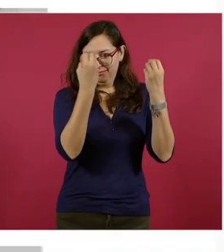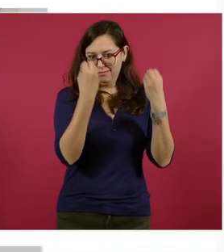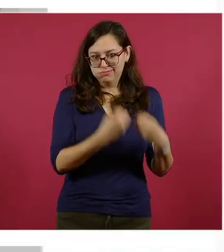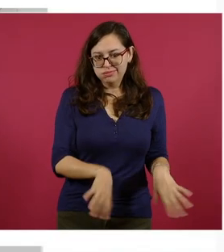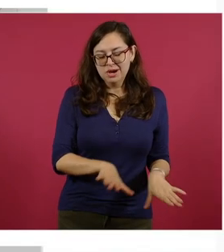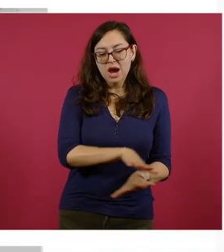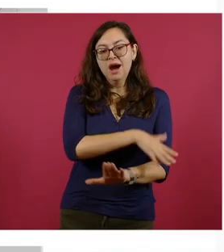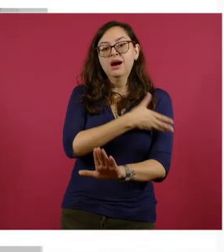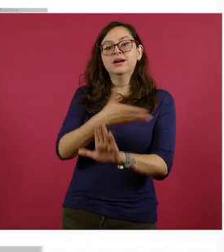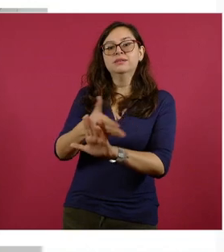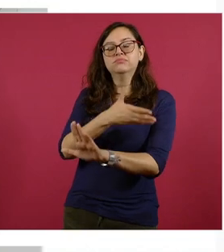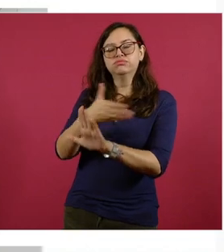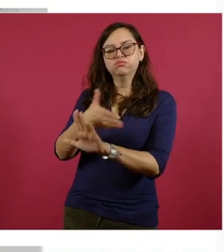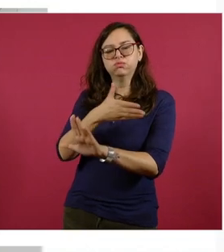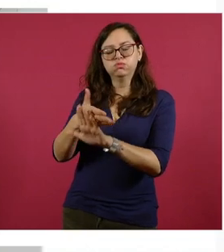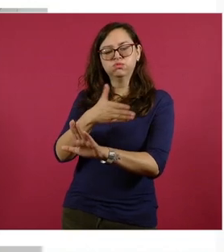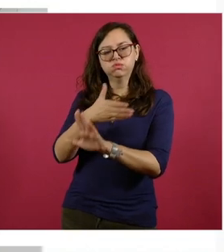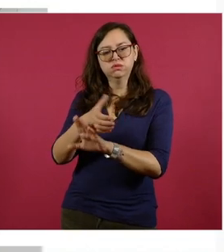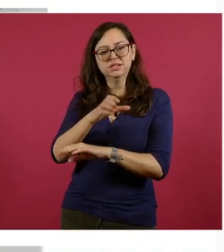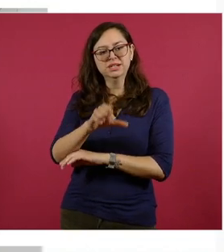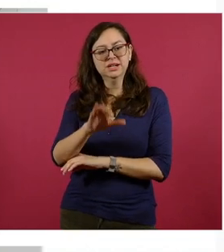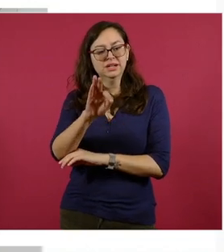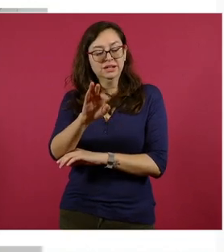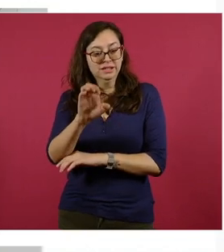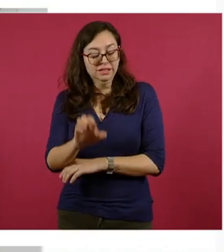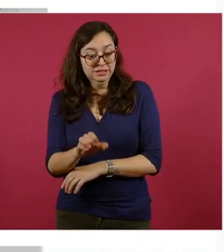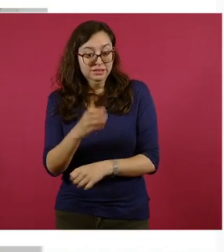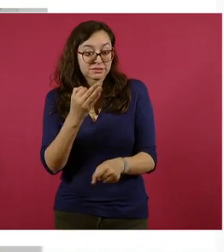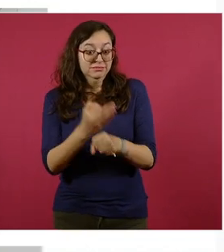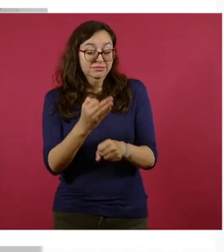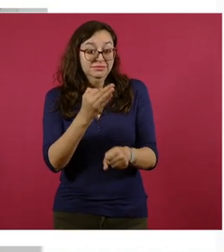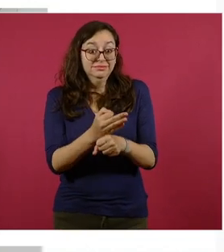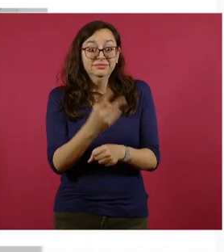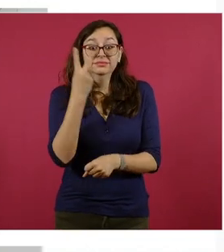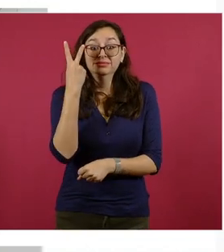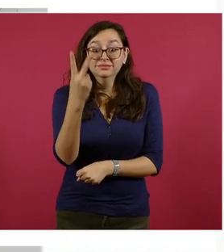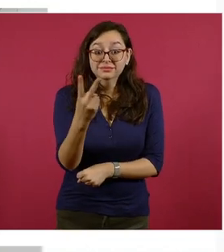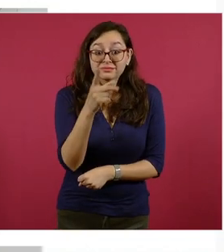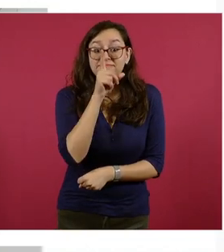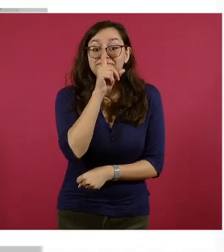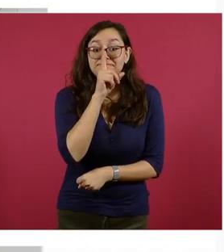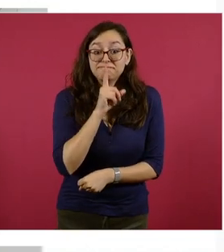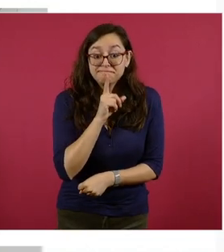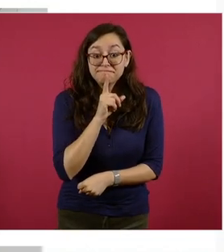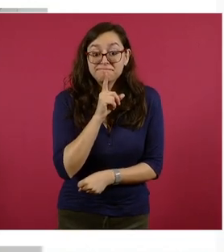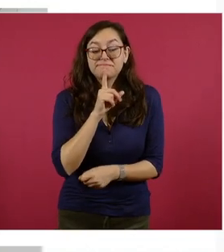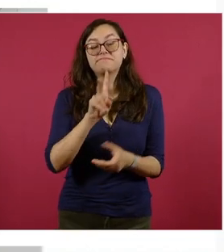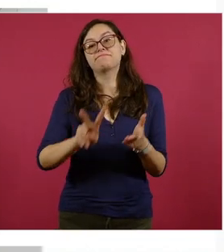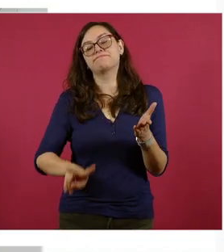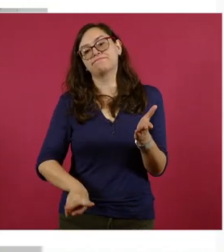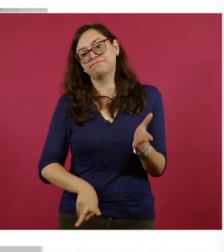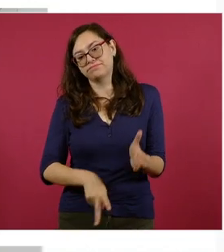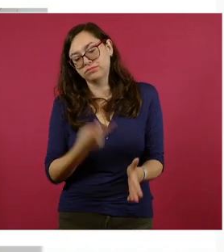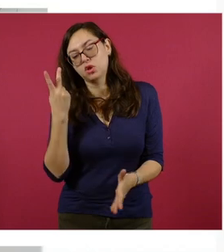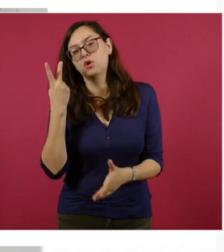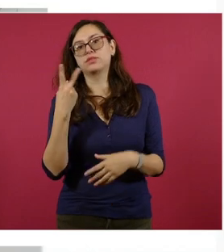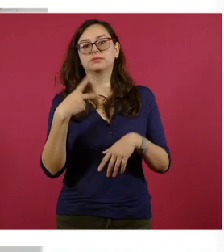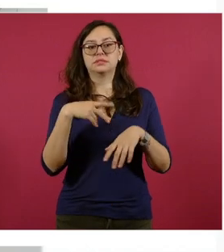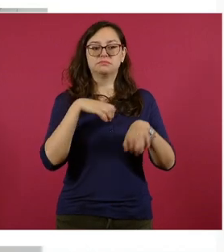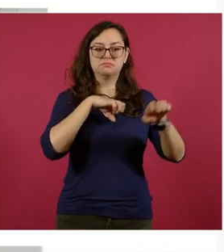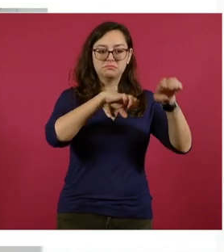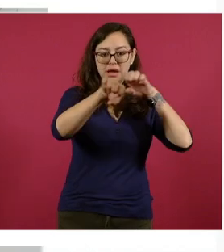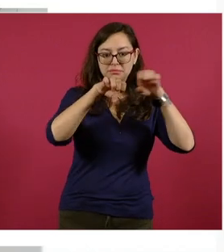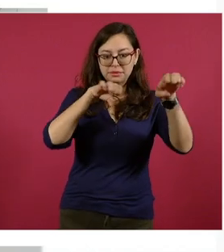Comisión Federal de Electricidad. Y vamos a presentar dos mentiras que intentan engañar a los